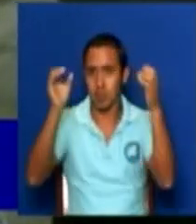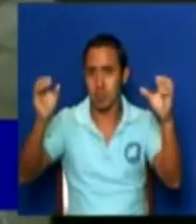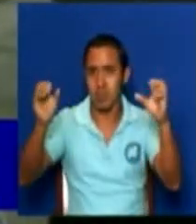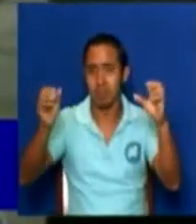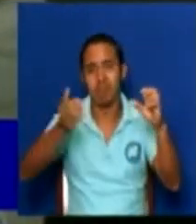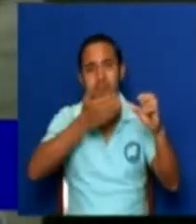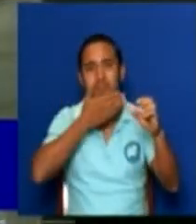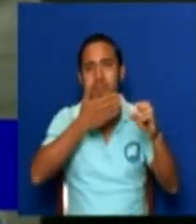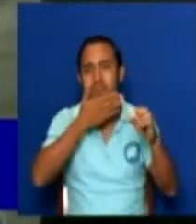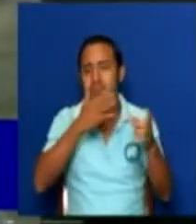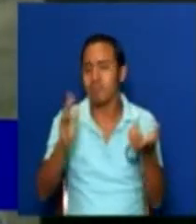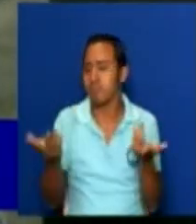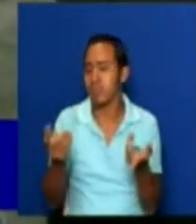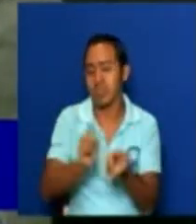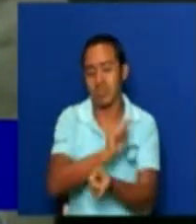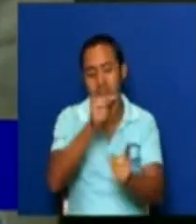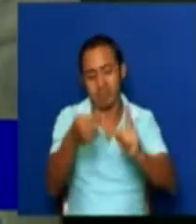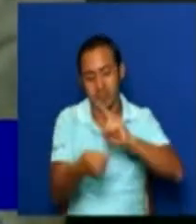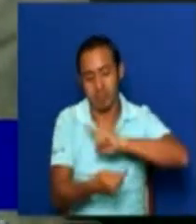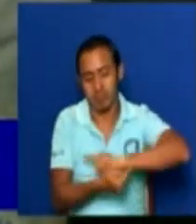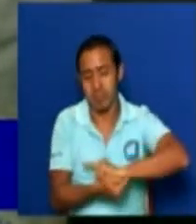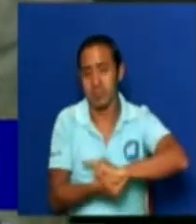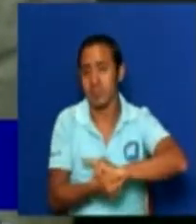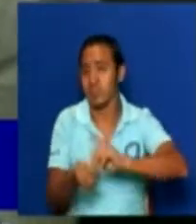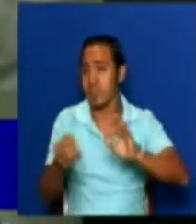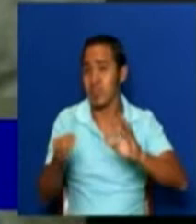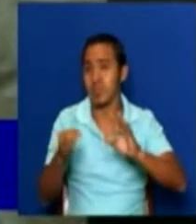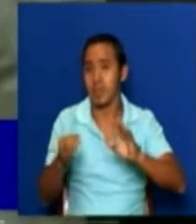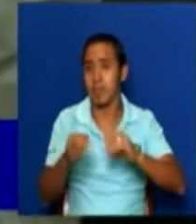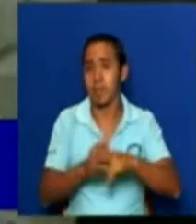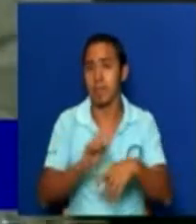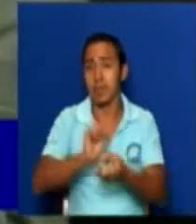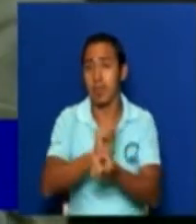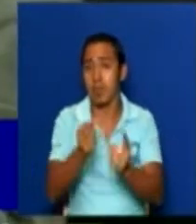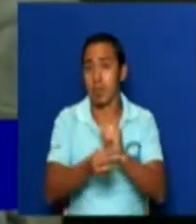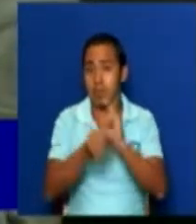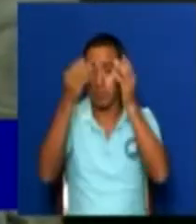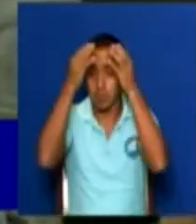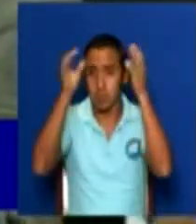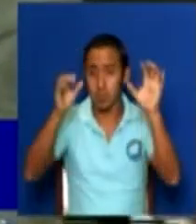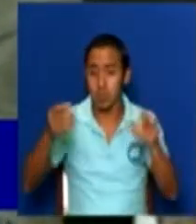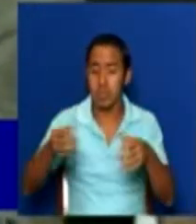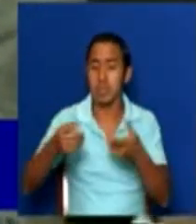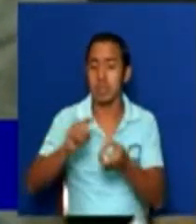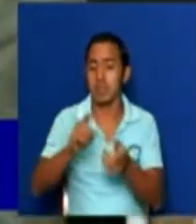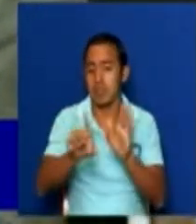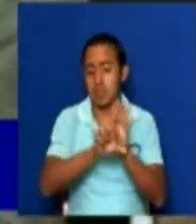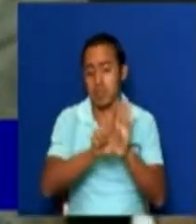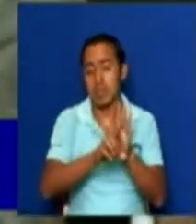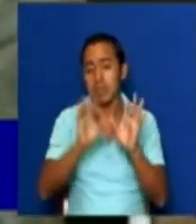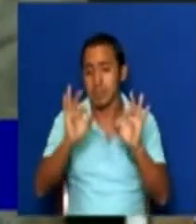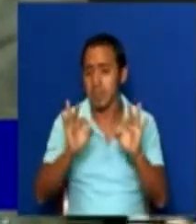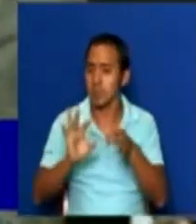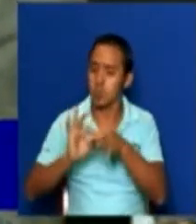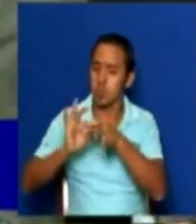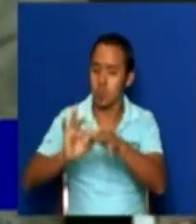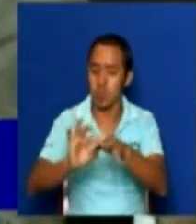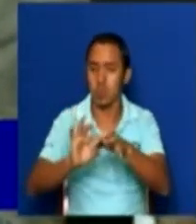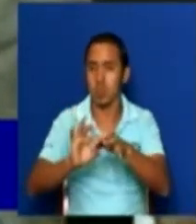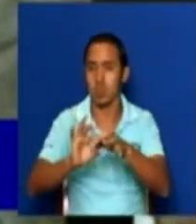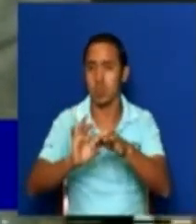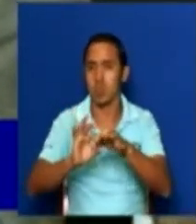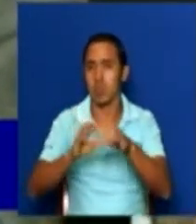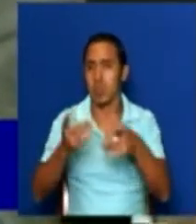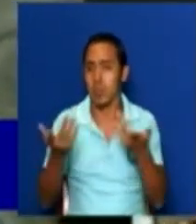podemos alcanzar transformaciones. Los cambios culturales y jurídicos van tomados de la mano,